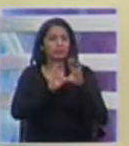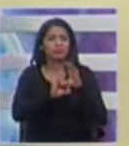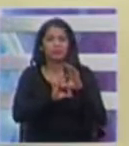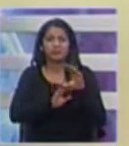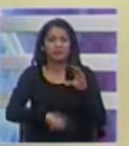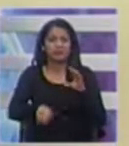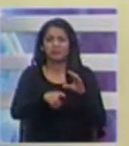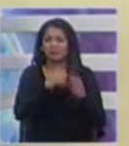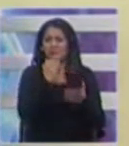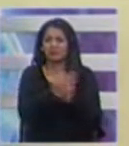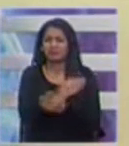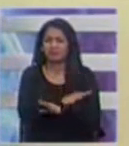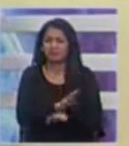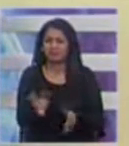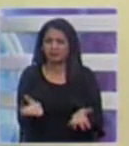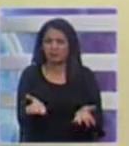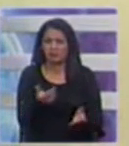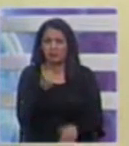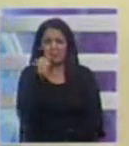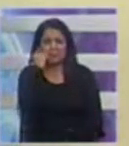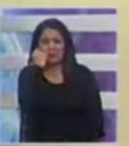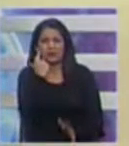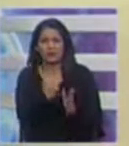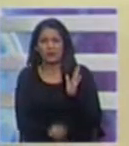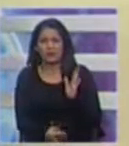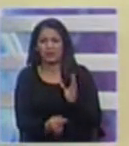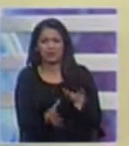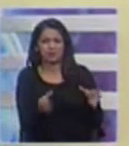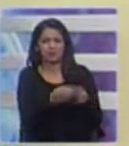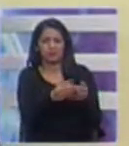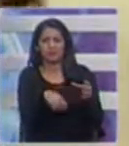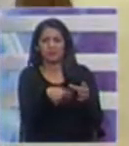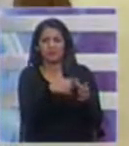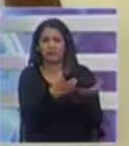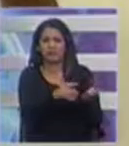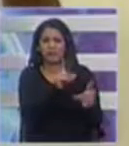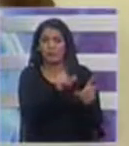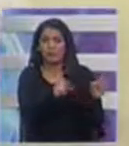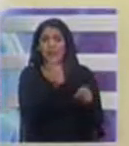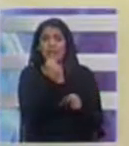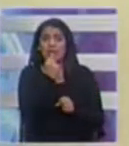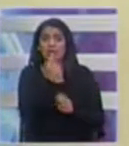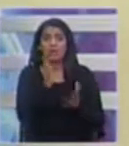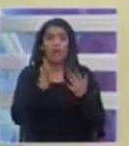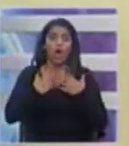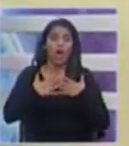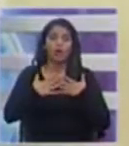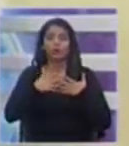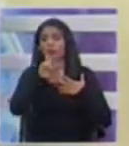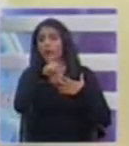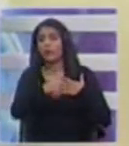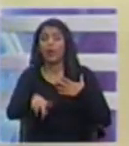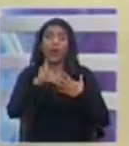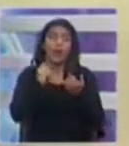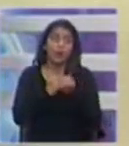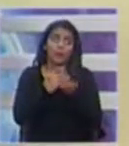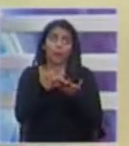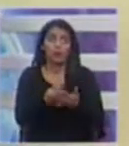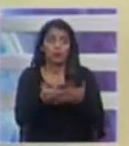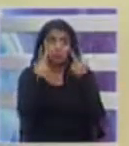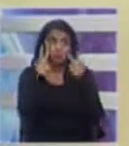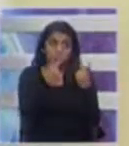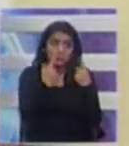llamar un referéndum precisamente basados en el artículo 442 que no vulnera ni derechos